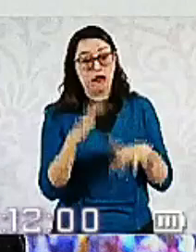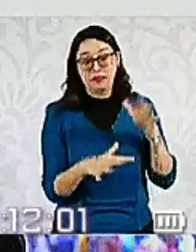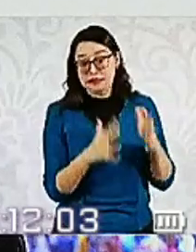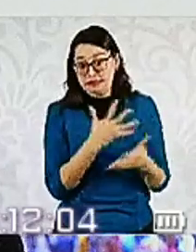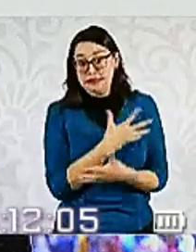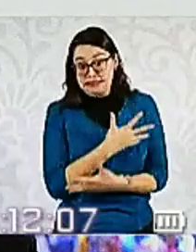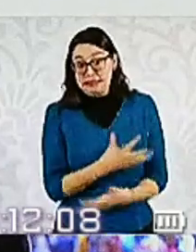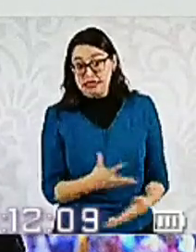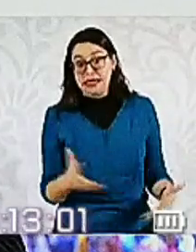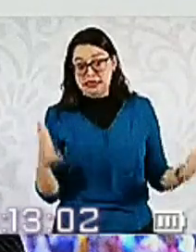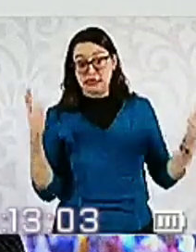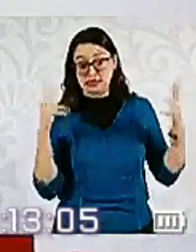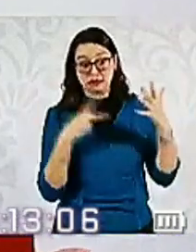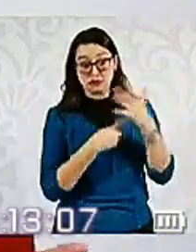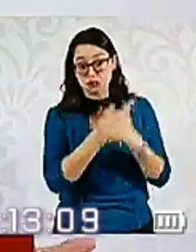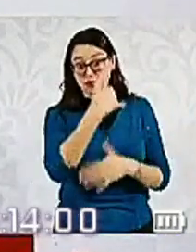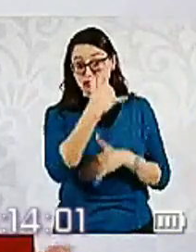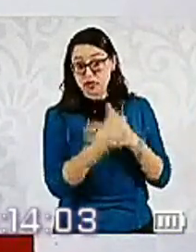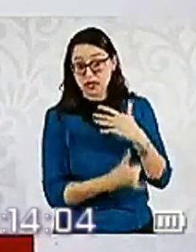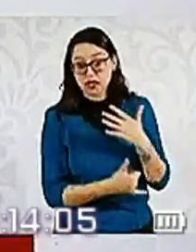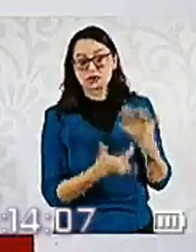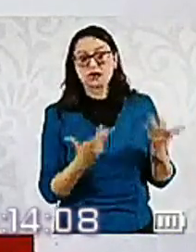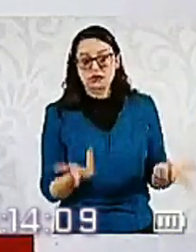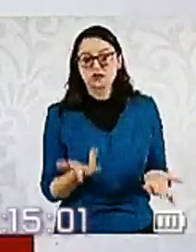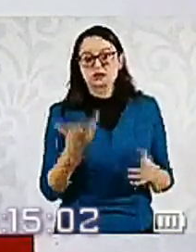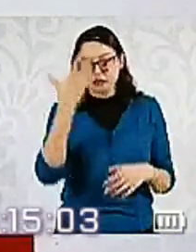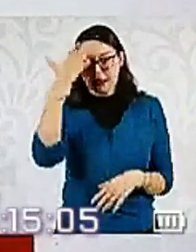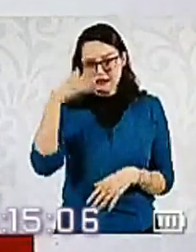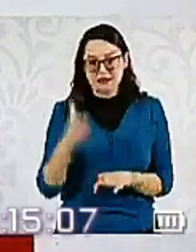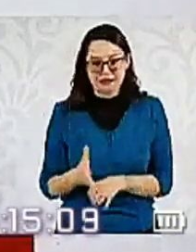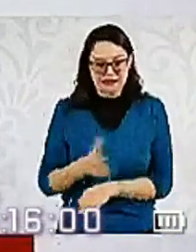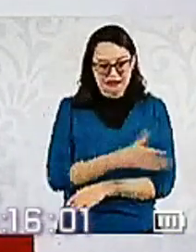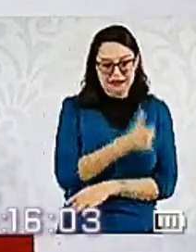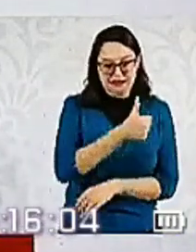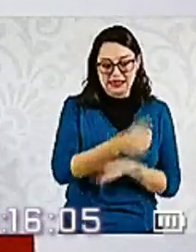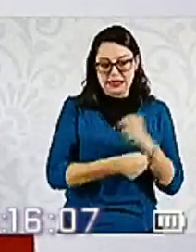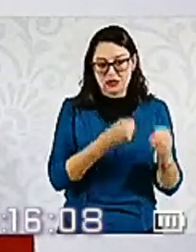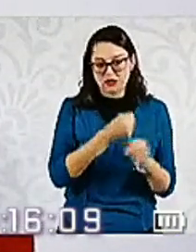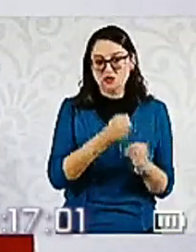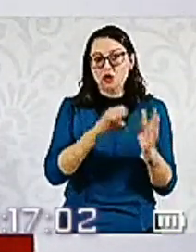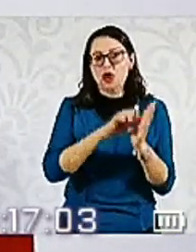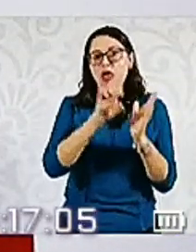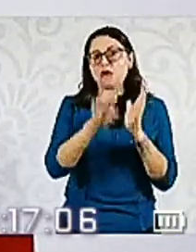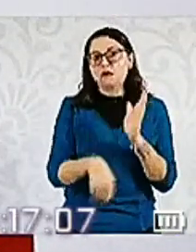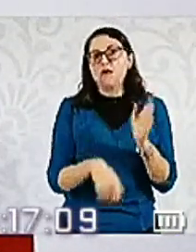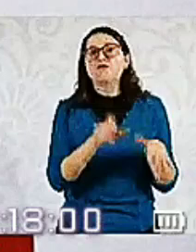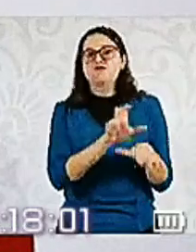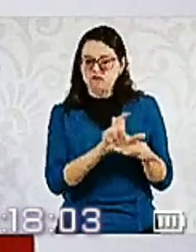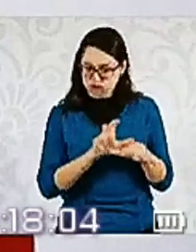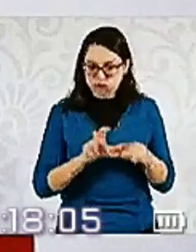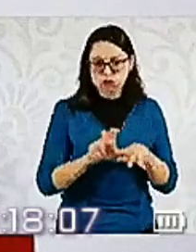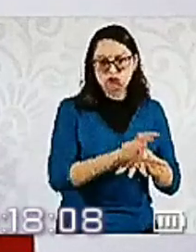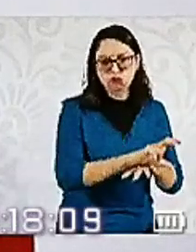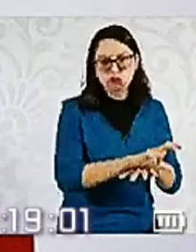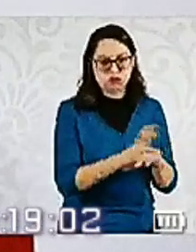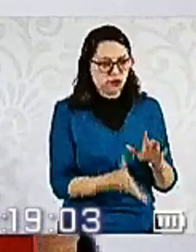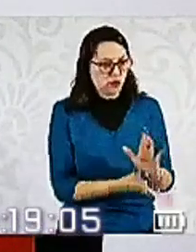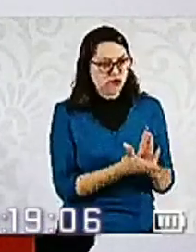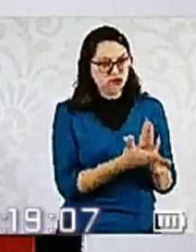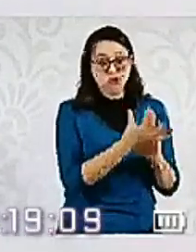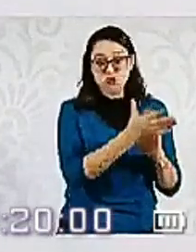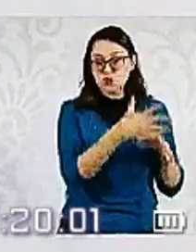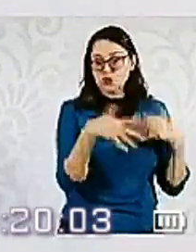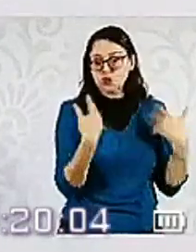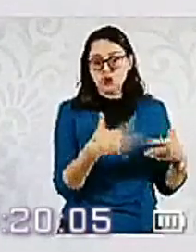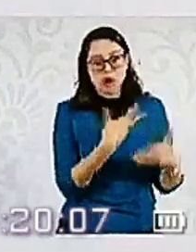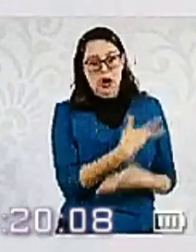los que ustedes ya conocen que se llevaron a cabo en el primer piso, pues está el Tren Maya, pero la presidenta tiene también aquí